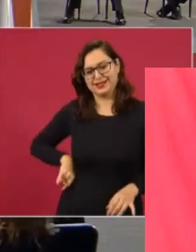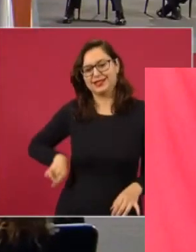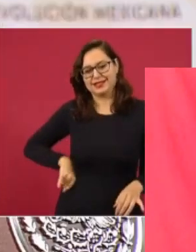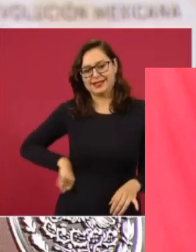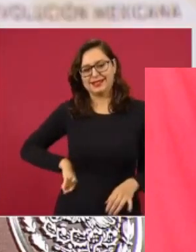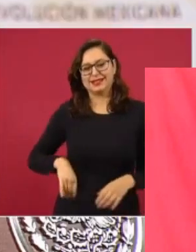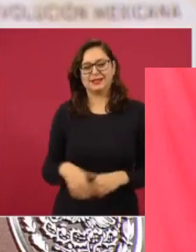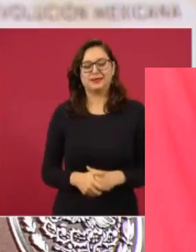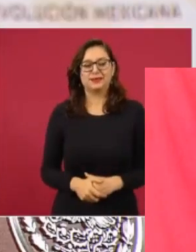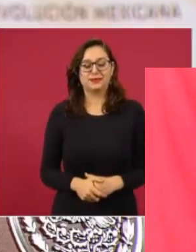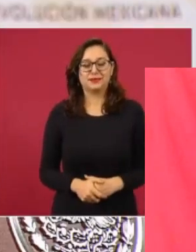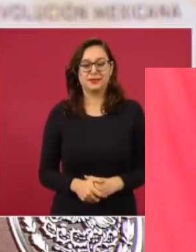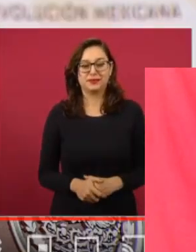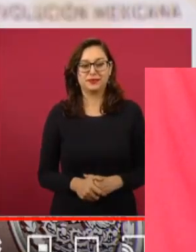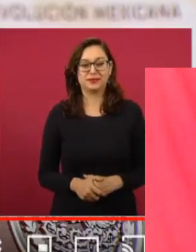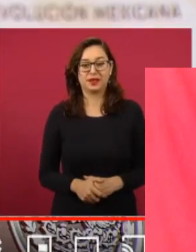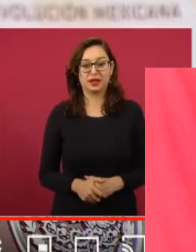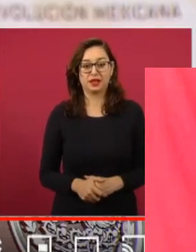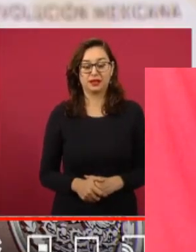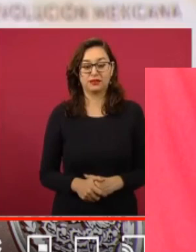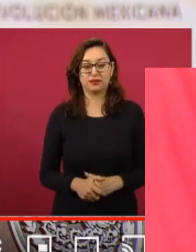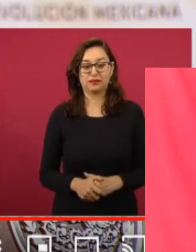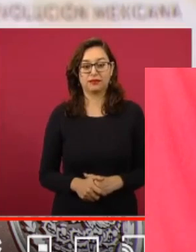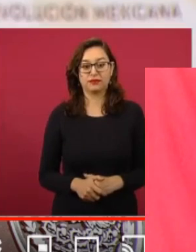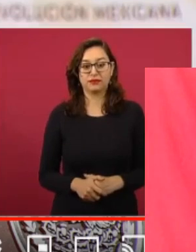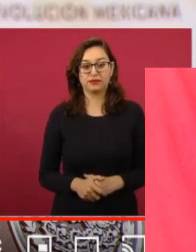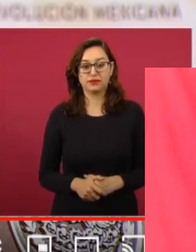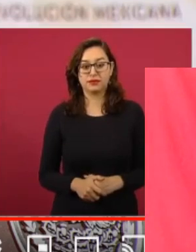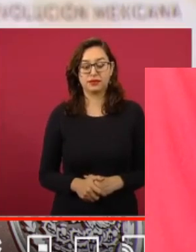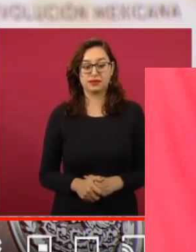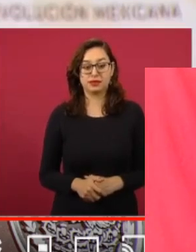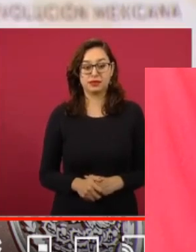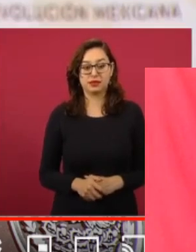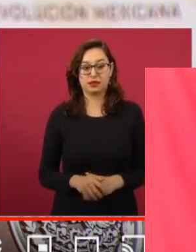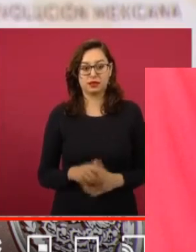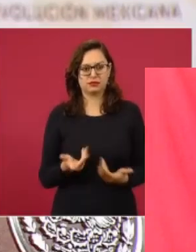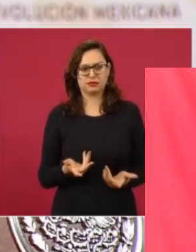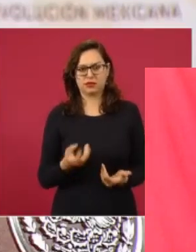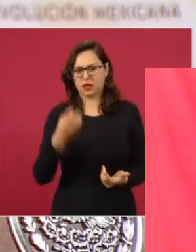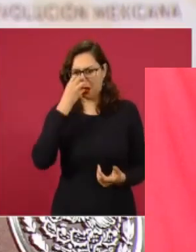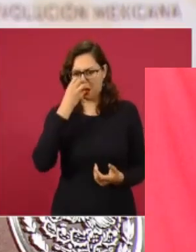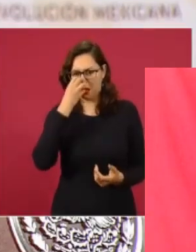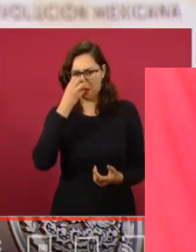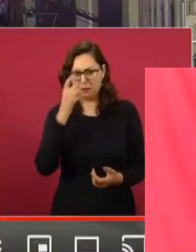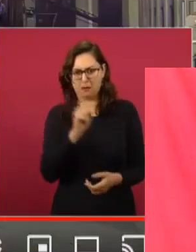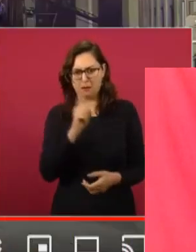Con imagen Pero no, sin payaso No Con payaso No La pura imagen